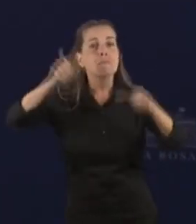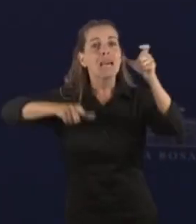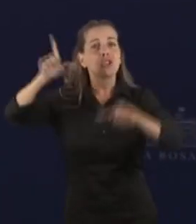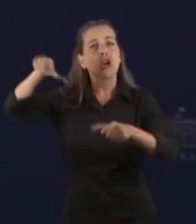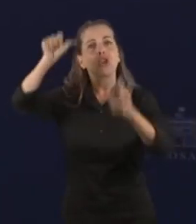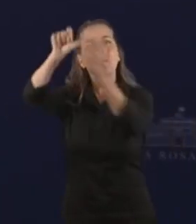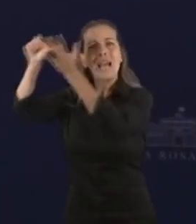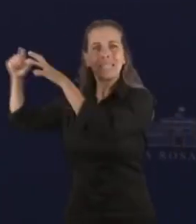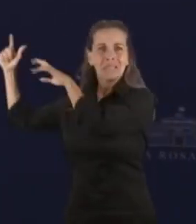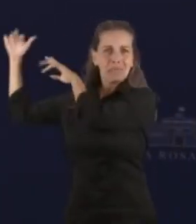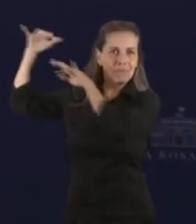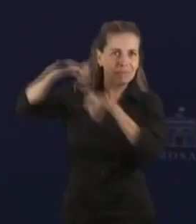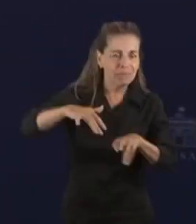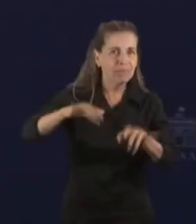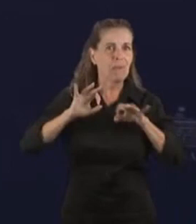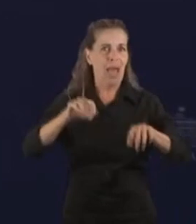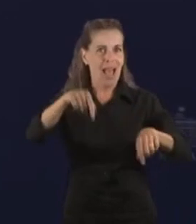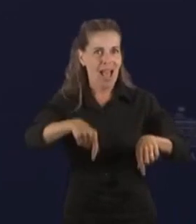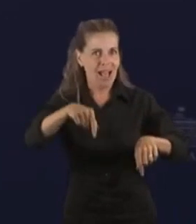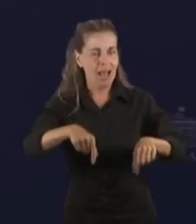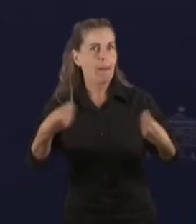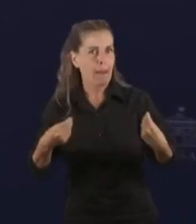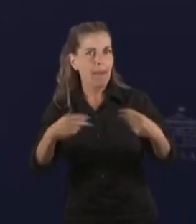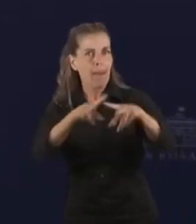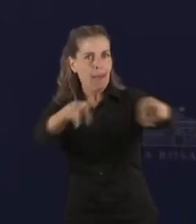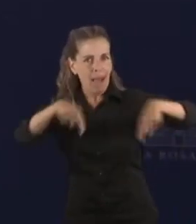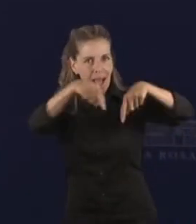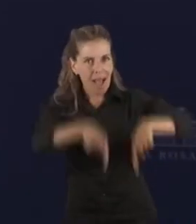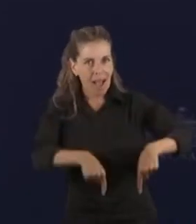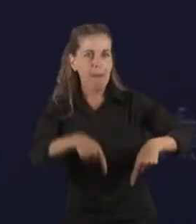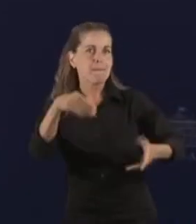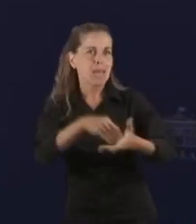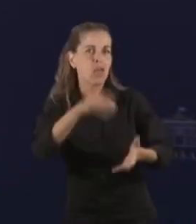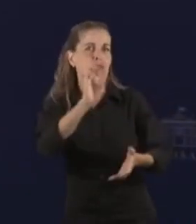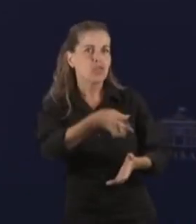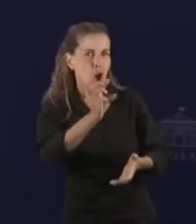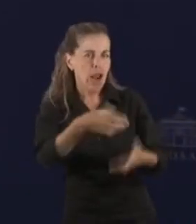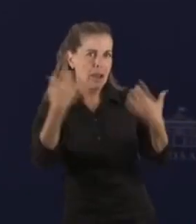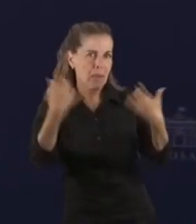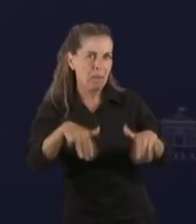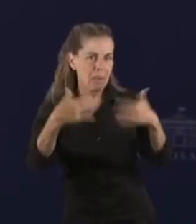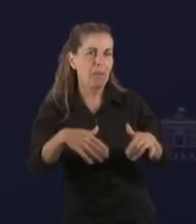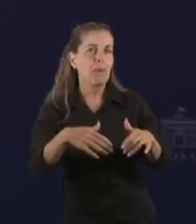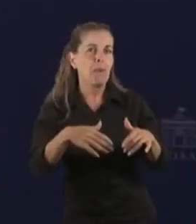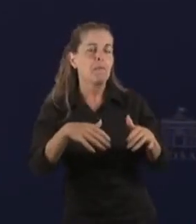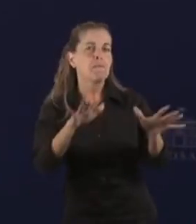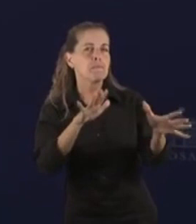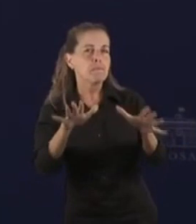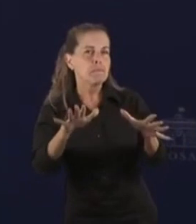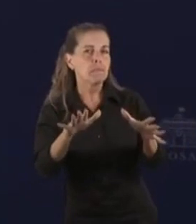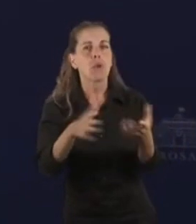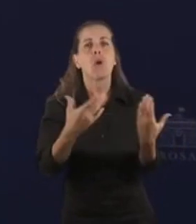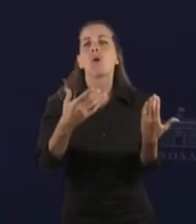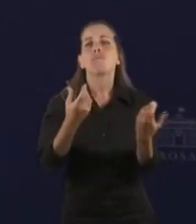para el país 312 millones de dólares y marcaron Un aumento en términos de eh cantidad de